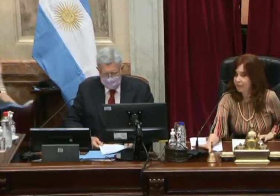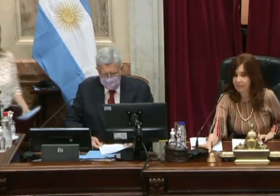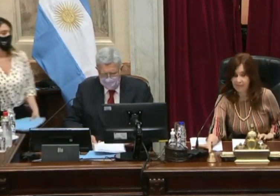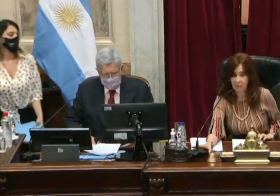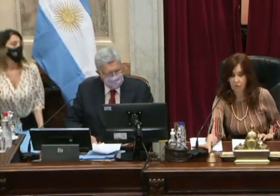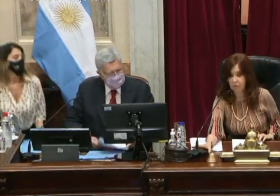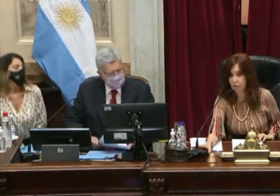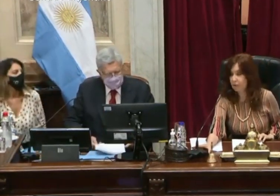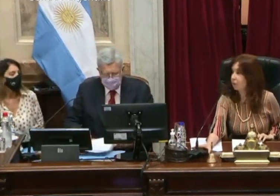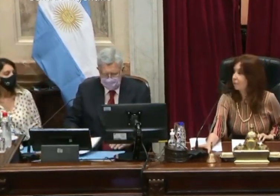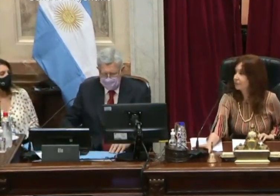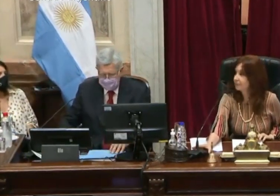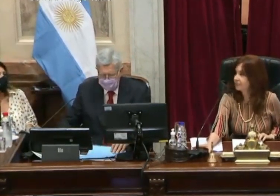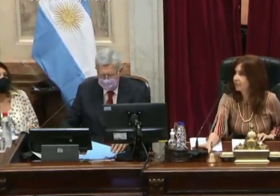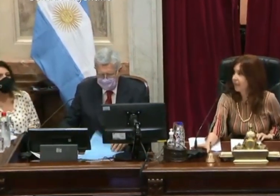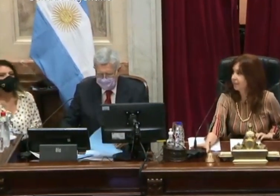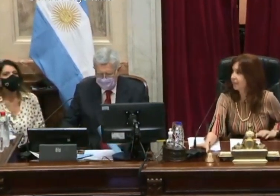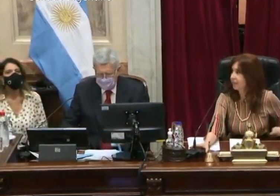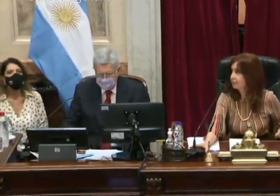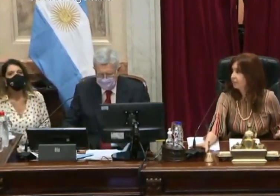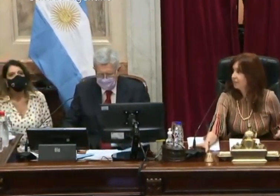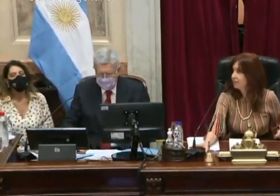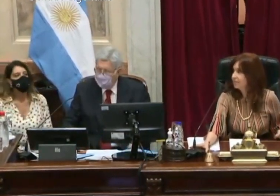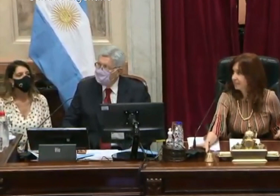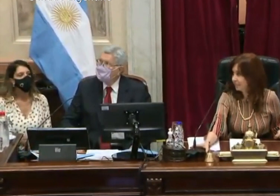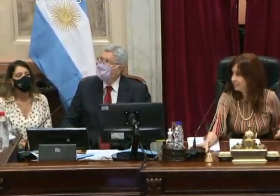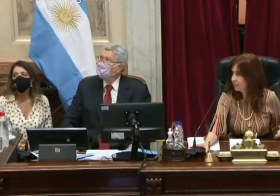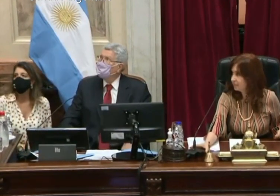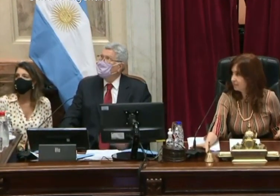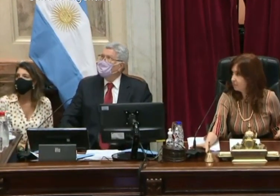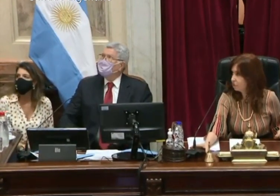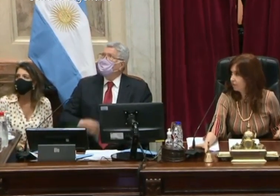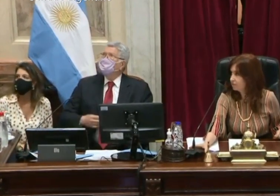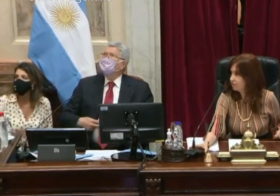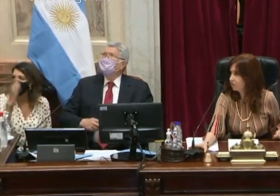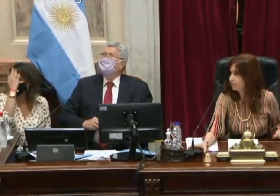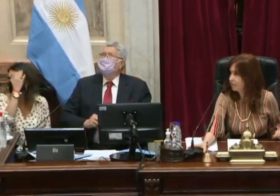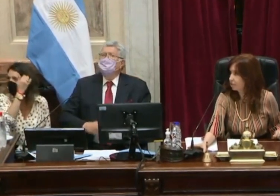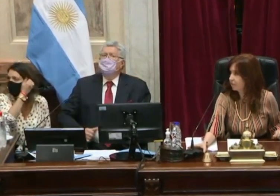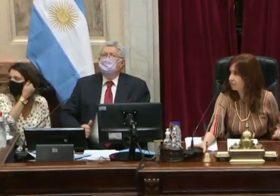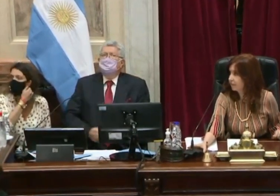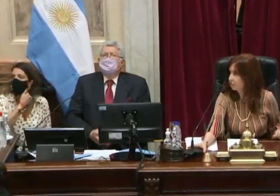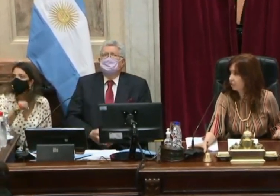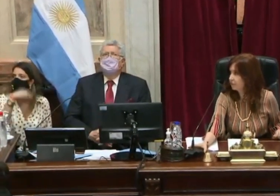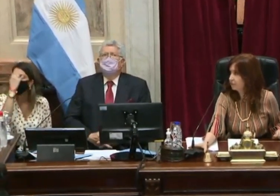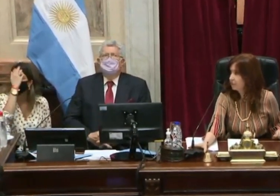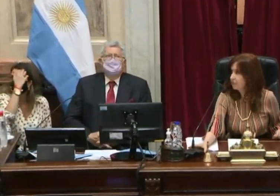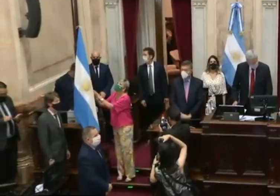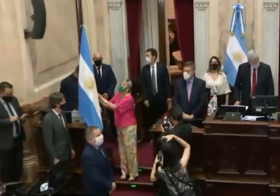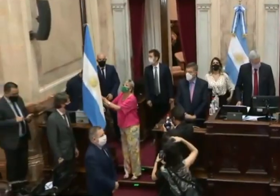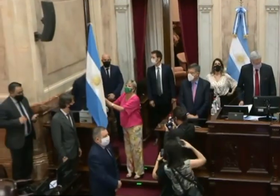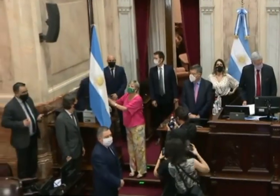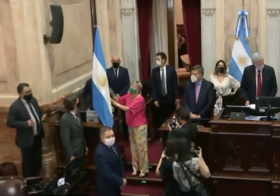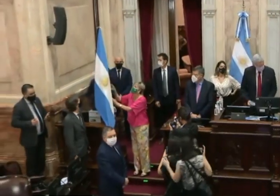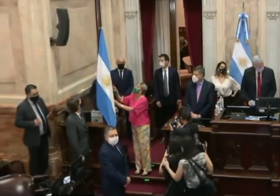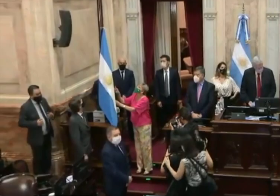muy buenas tardes a todos ya todas el senado de argentina discute un proyecto de legalización del aborto la sesión se instaló